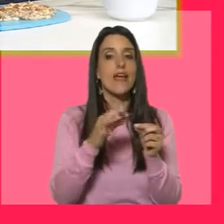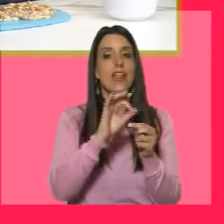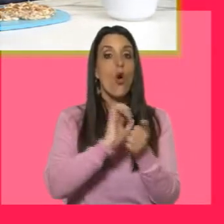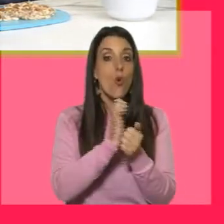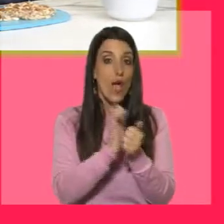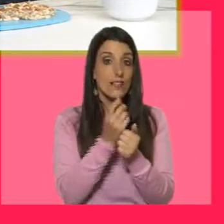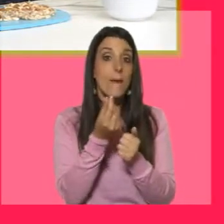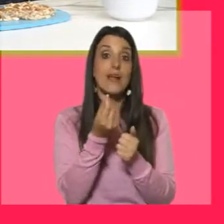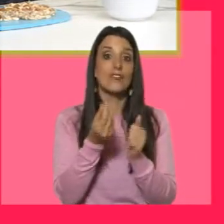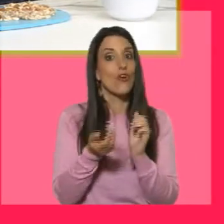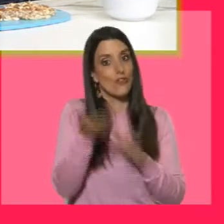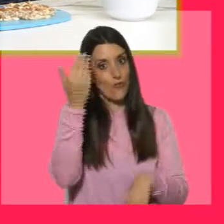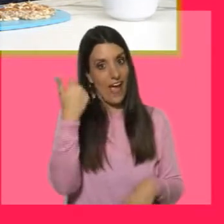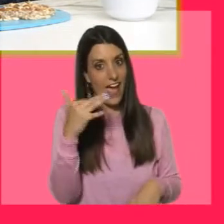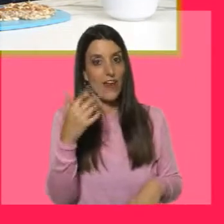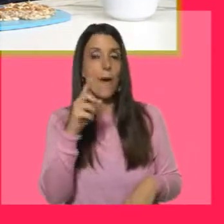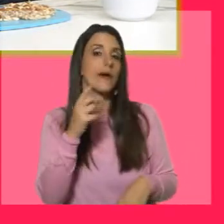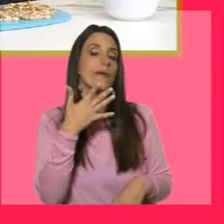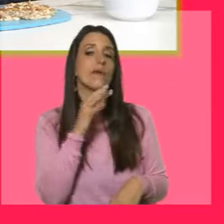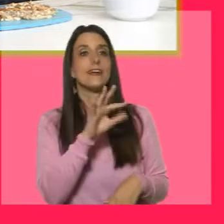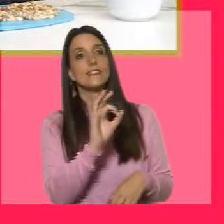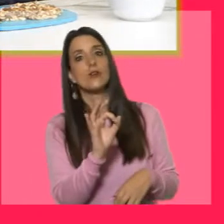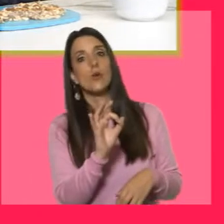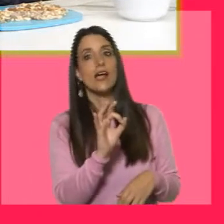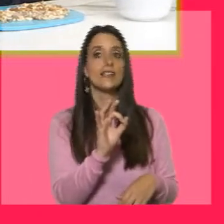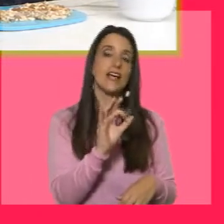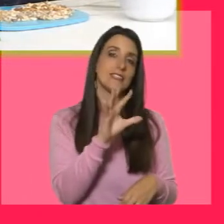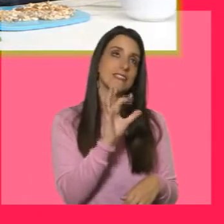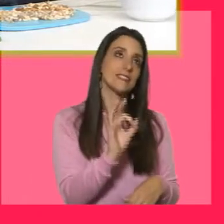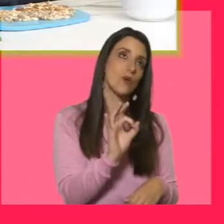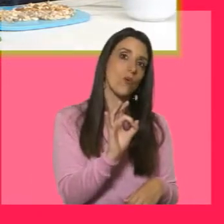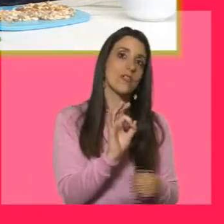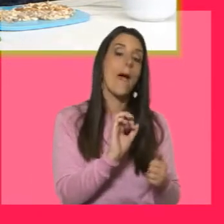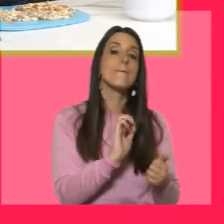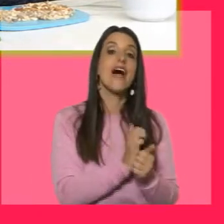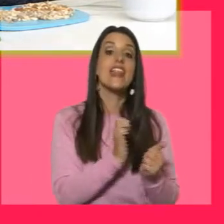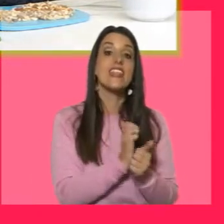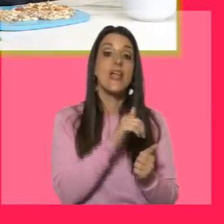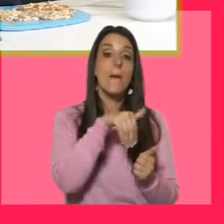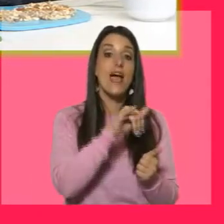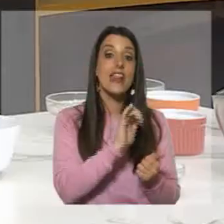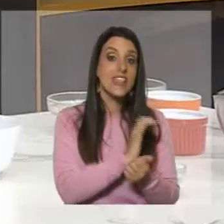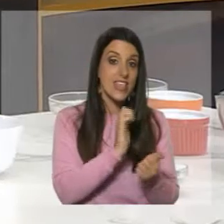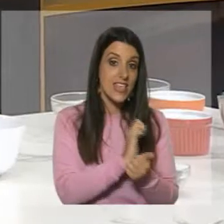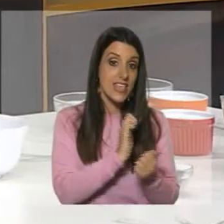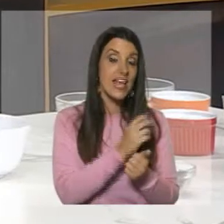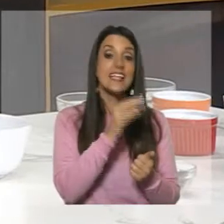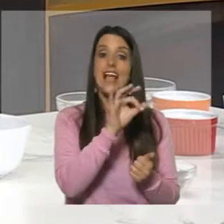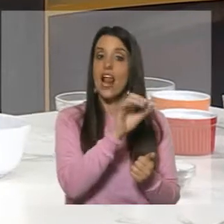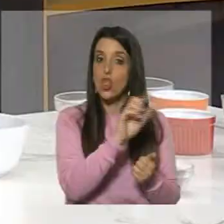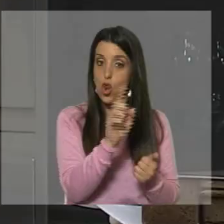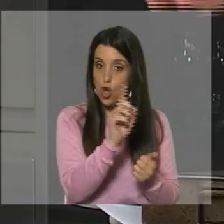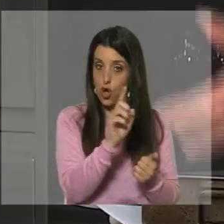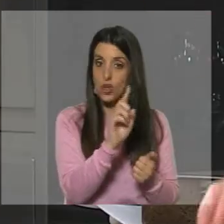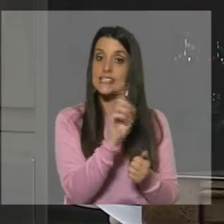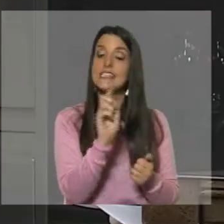precio es uno. Ahora, si vos le pones 50, haces tercios, por ejemplo, le pones un poco de maní, le puedes hacer todo maní, no del salado, del otro. No, ¿viste claro, que